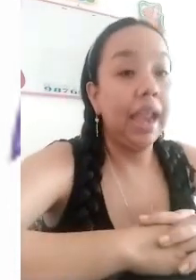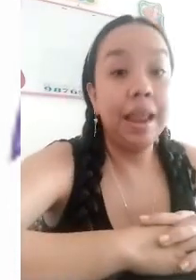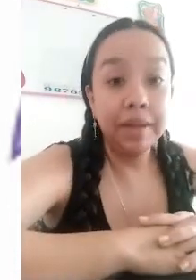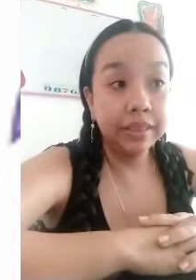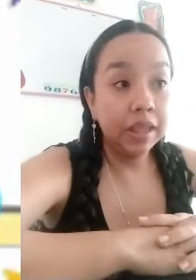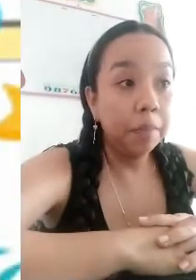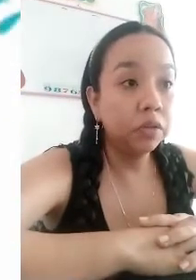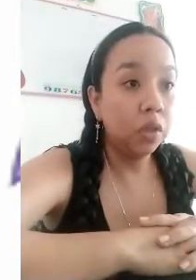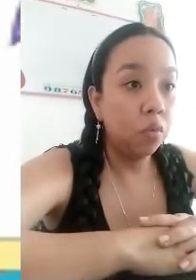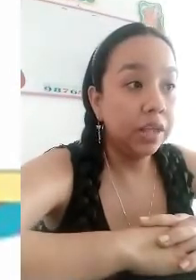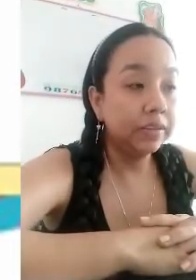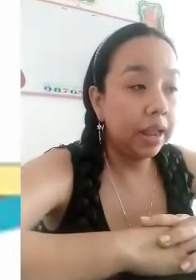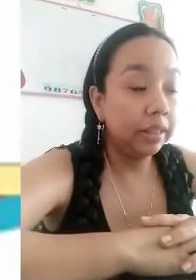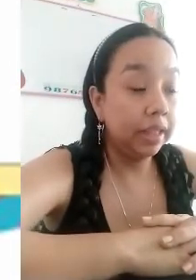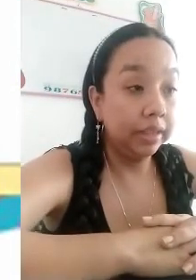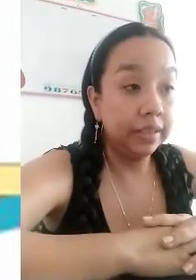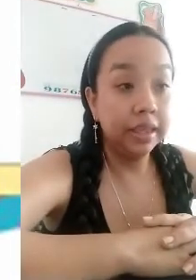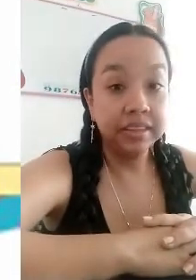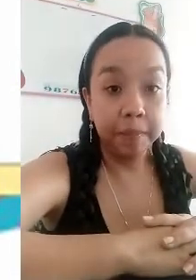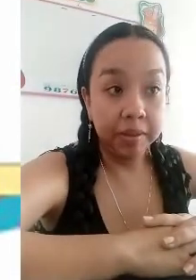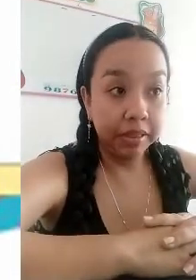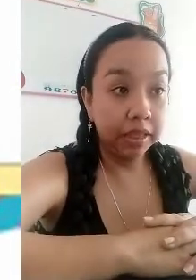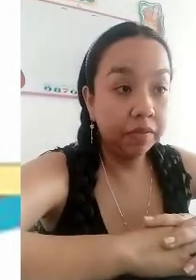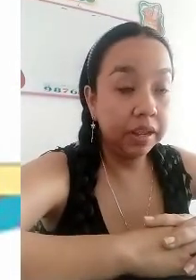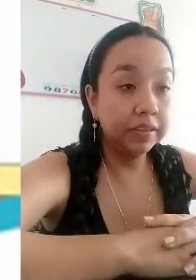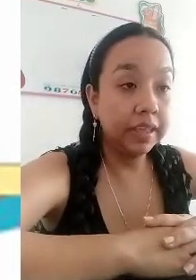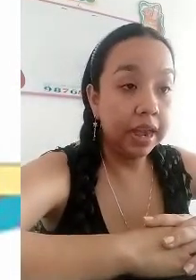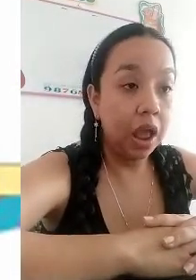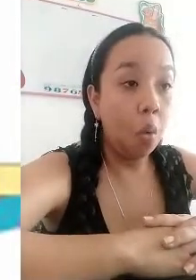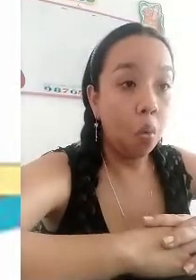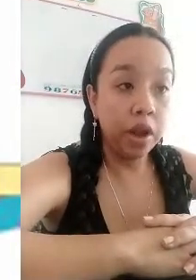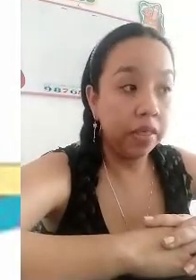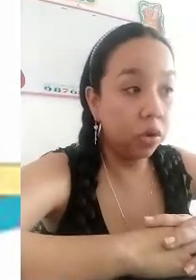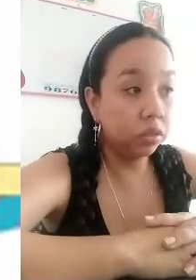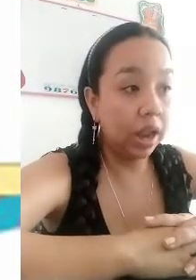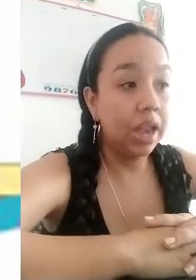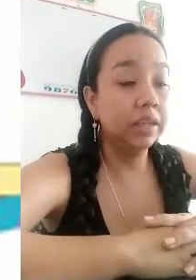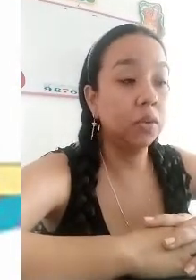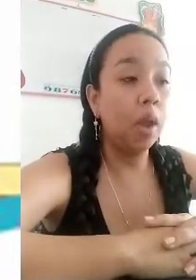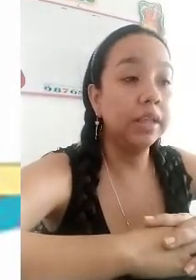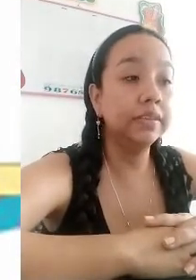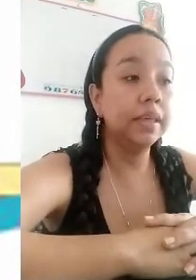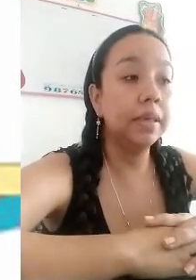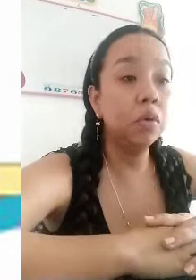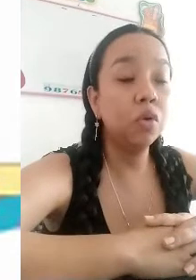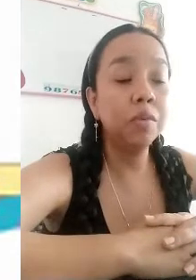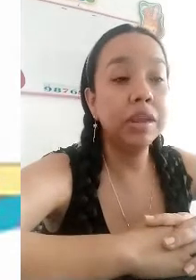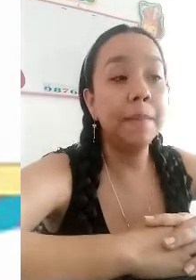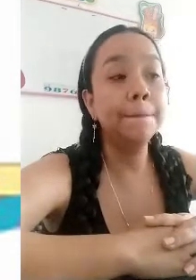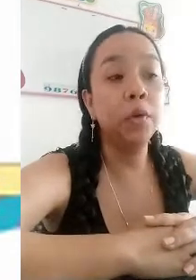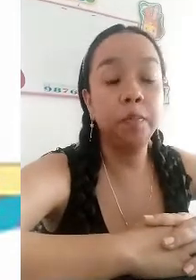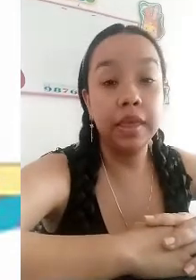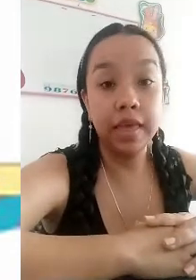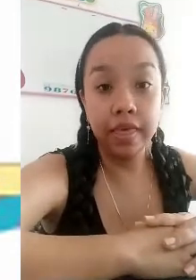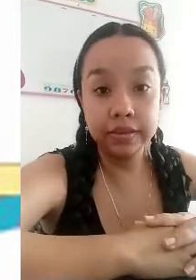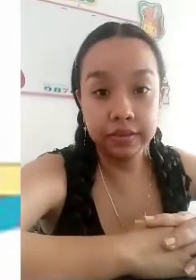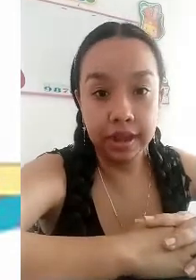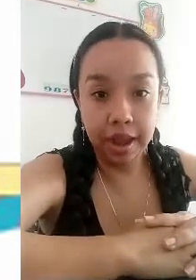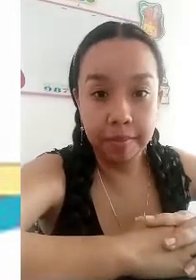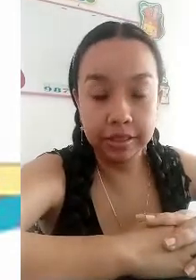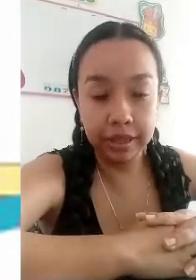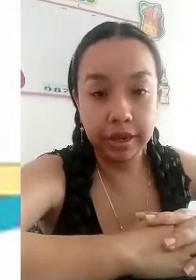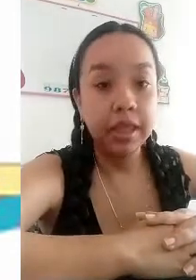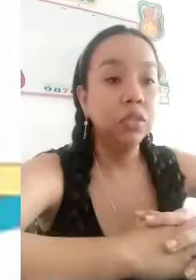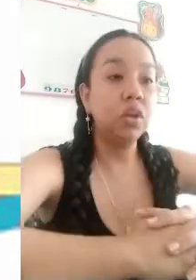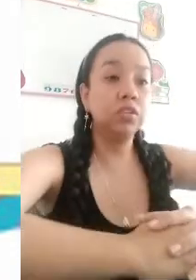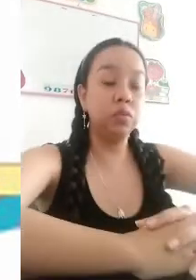Dice acá, la materia posee unas características que permite diferenciarla una de otra, las cuales se denominan propiedades de